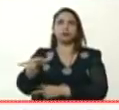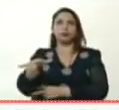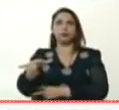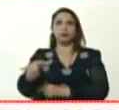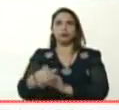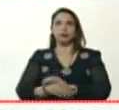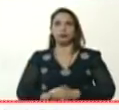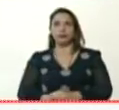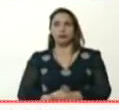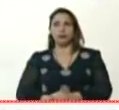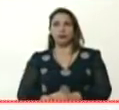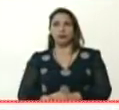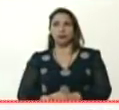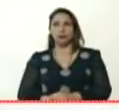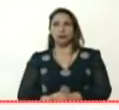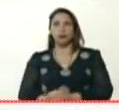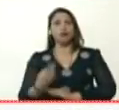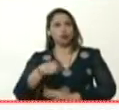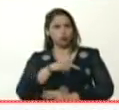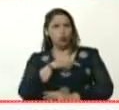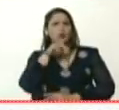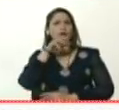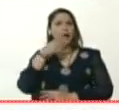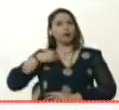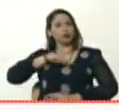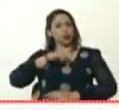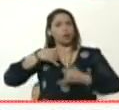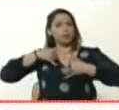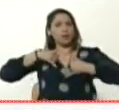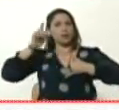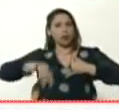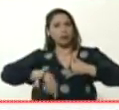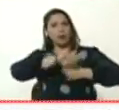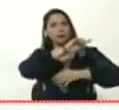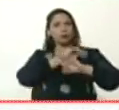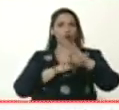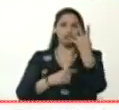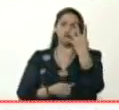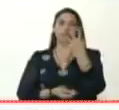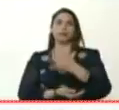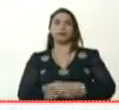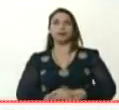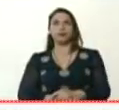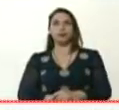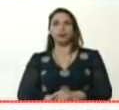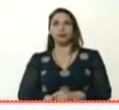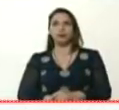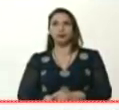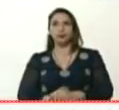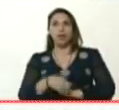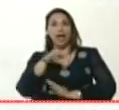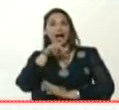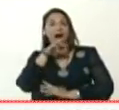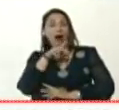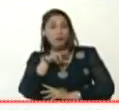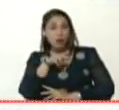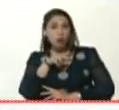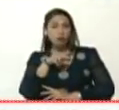Problema. Nosotros vamos a hablar por nuestra patria. Y le agregué la cuarta. Yo solo hablo con los dueños del